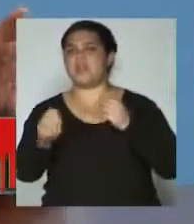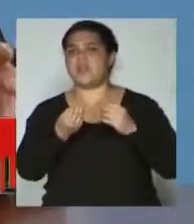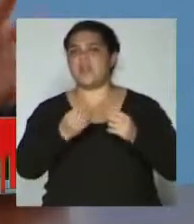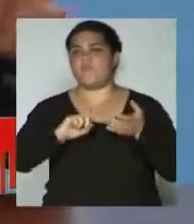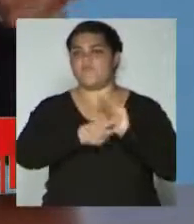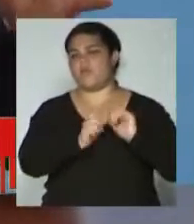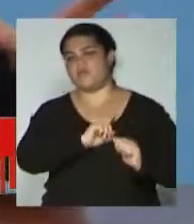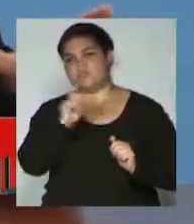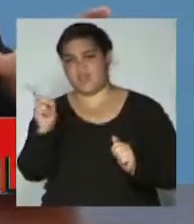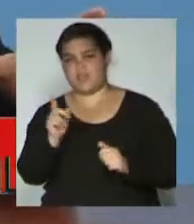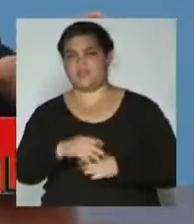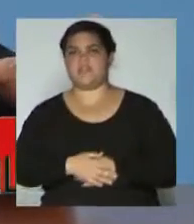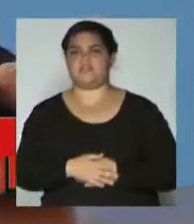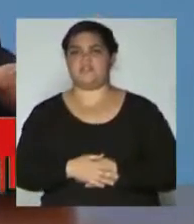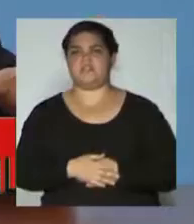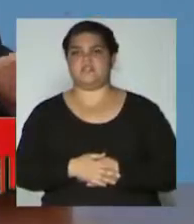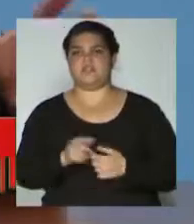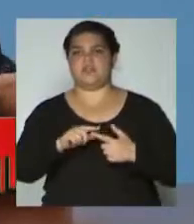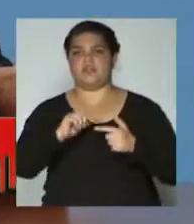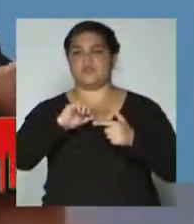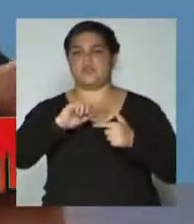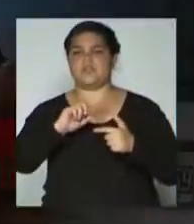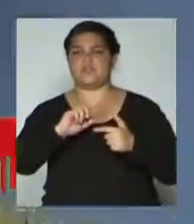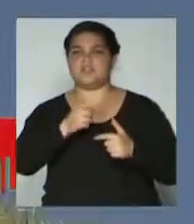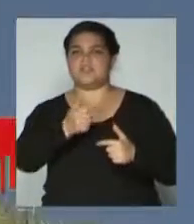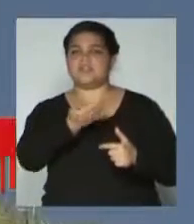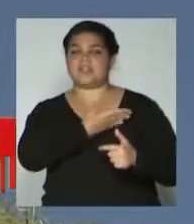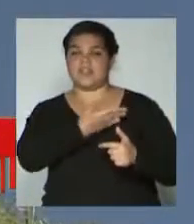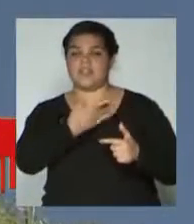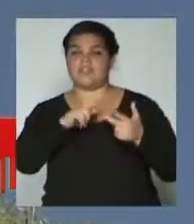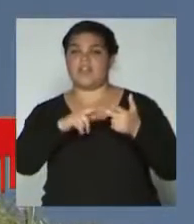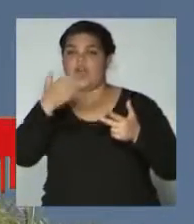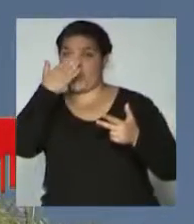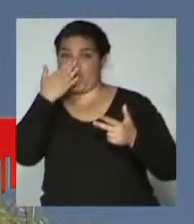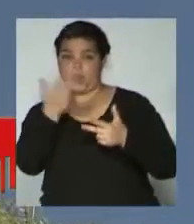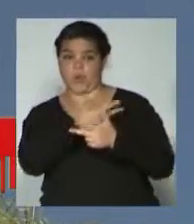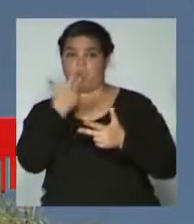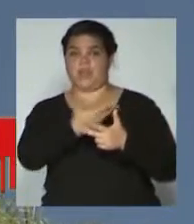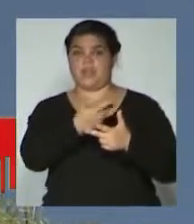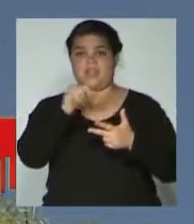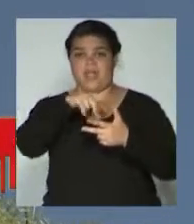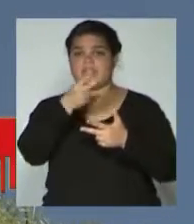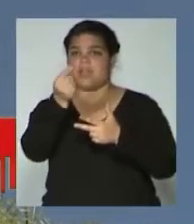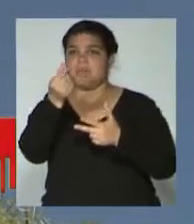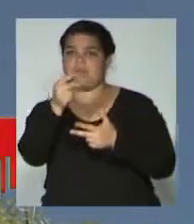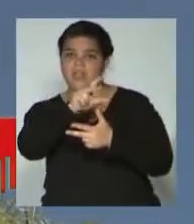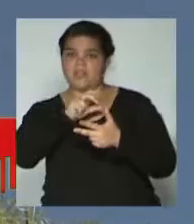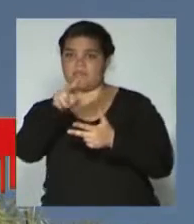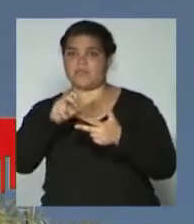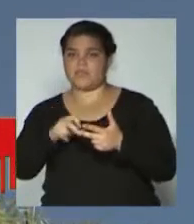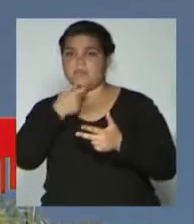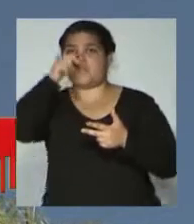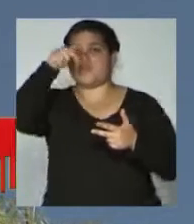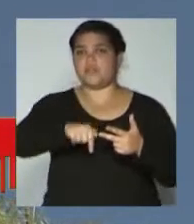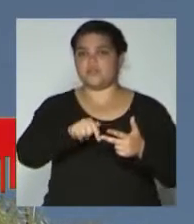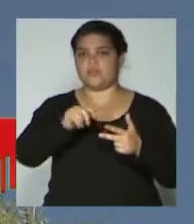Buenos Aires, en Rosario, Santa Fe y la provincia de Córdoba. Cuando ese volumen se coparticipa, la provincia de Mendoza